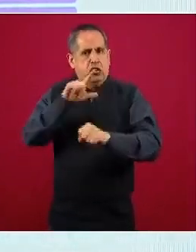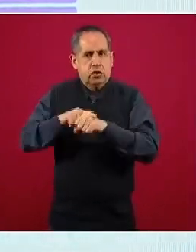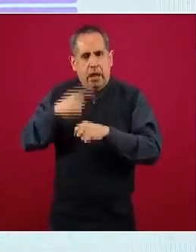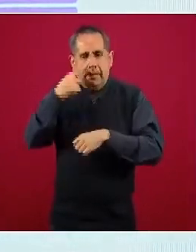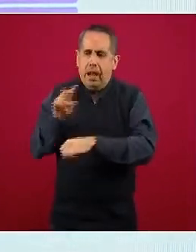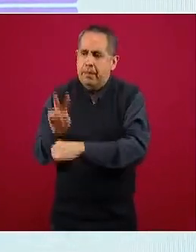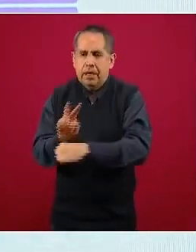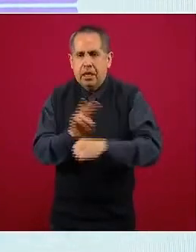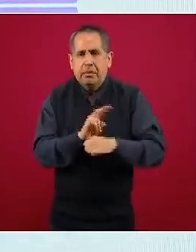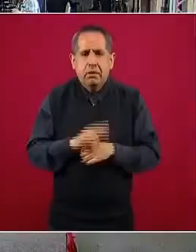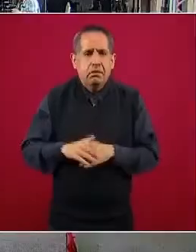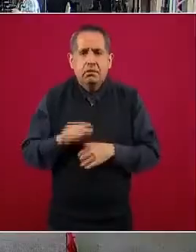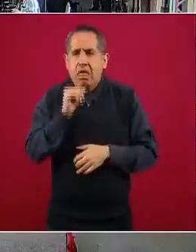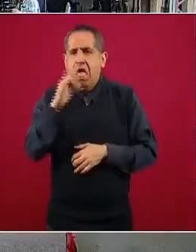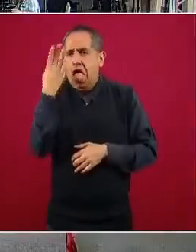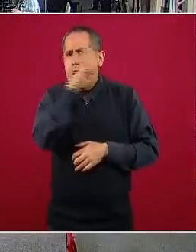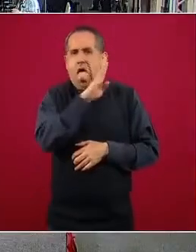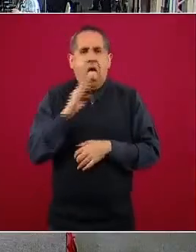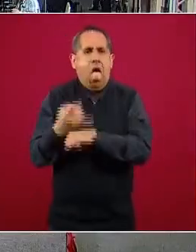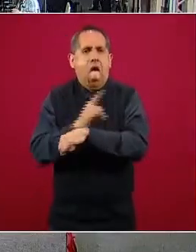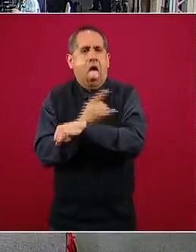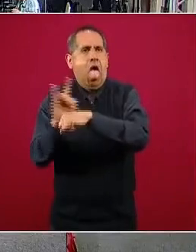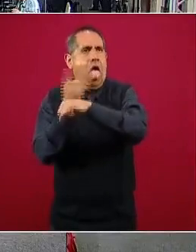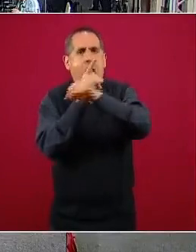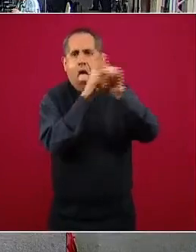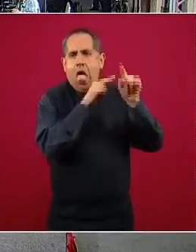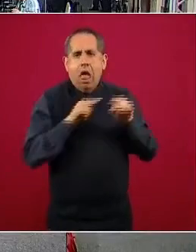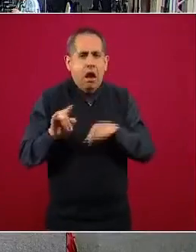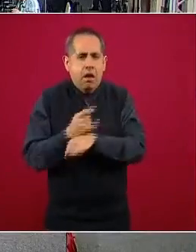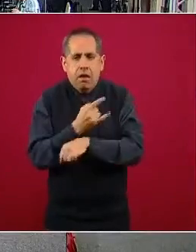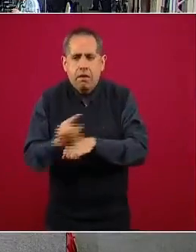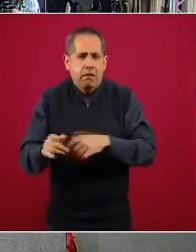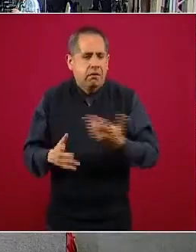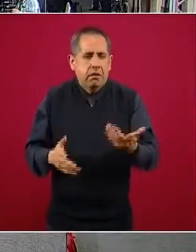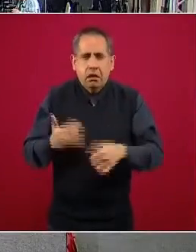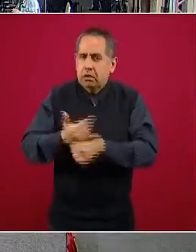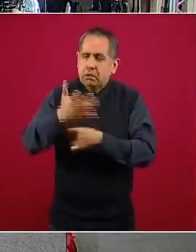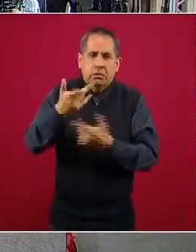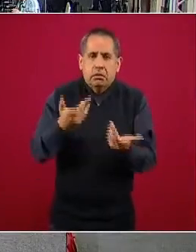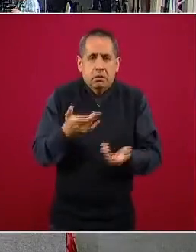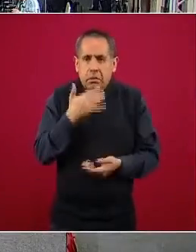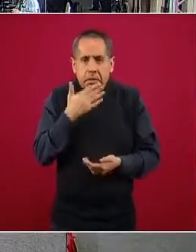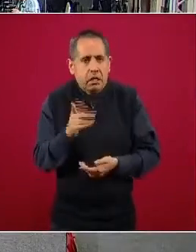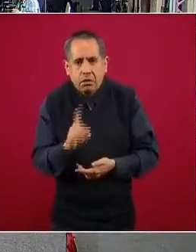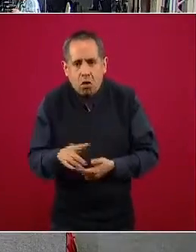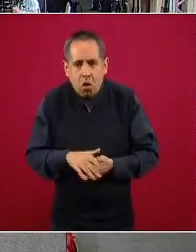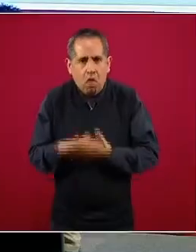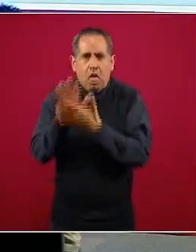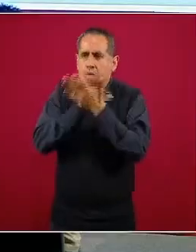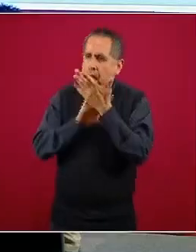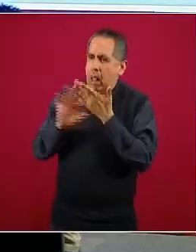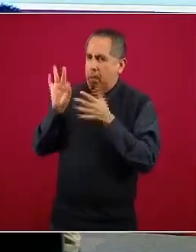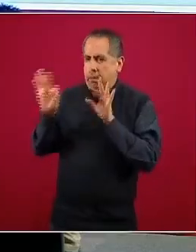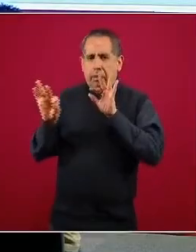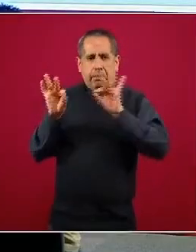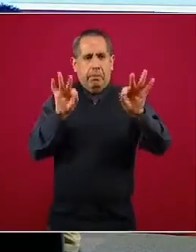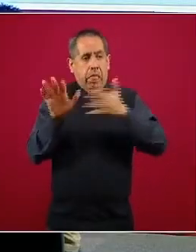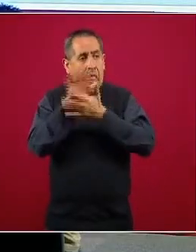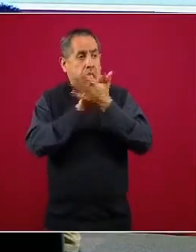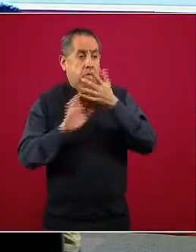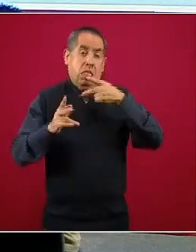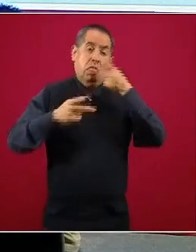de vigilancia epidemiológica. Y volvemos a lo mismo, lo estorboso que resulta confundir a la audiencia